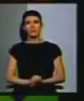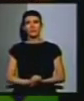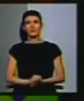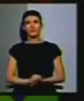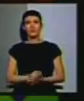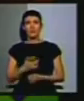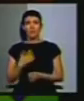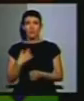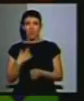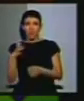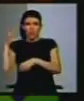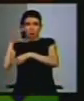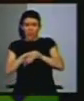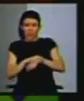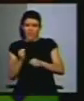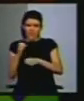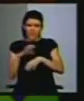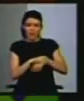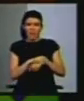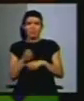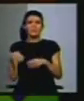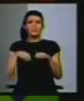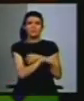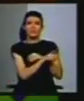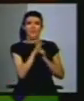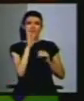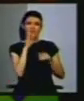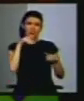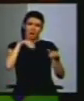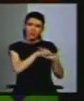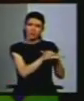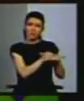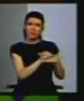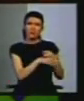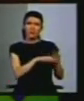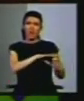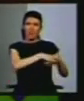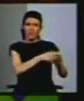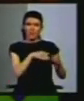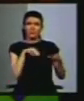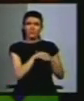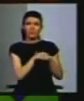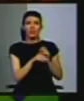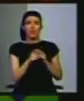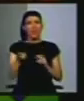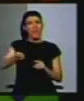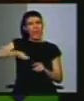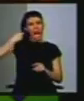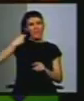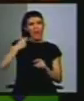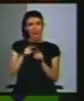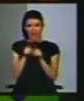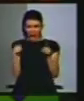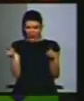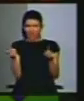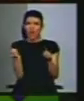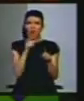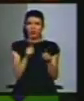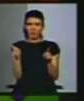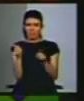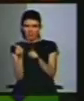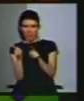Los cogieron a lo bruto, nos metieron al lavabo. Con dos navajas, una muy larga y otra media,